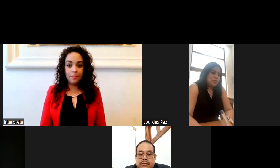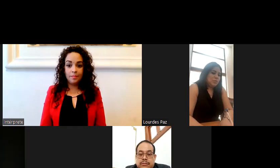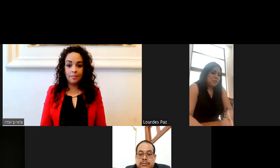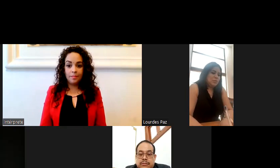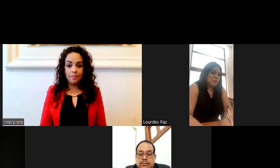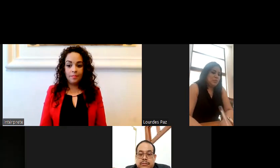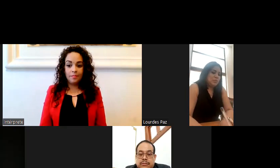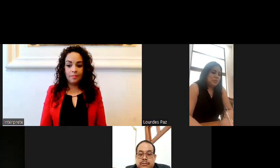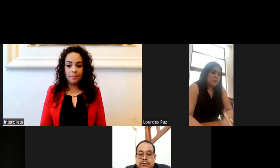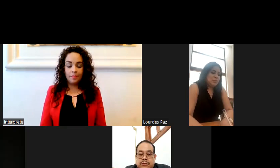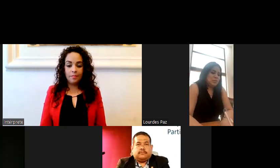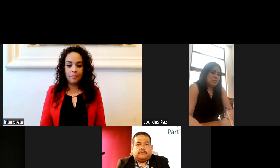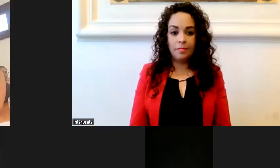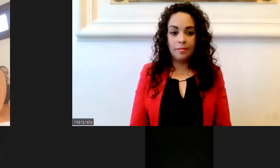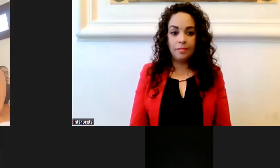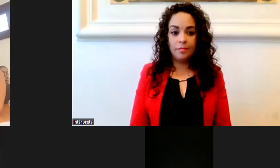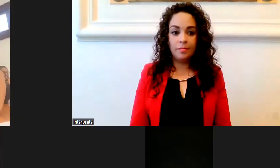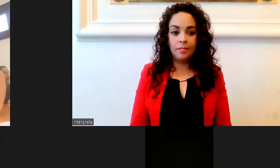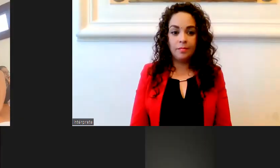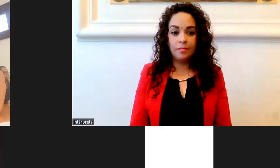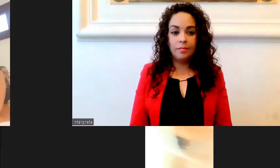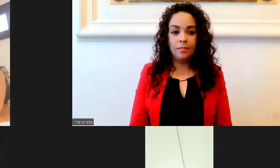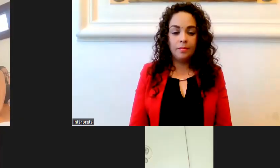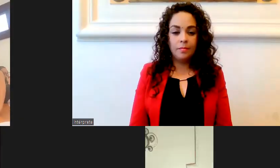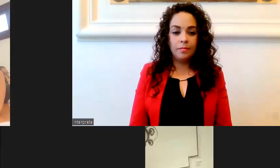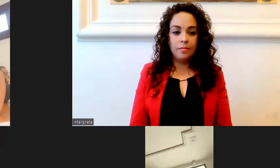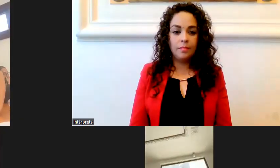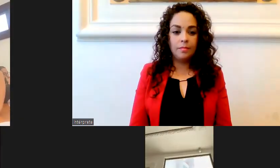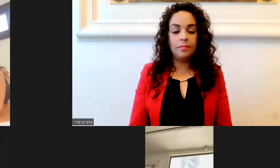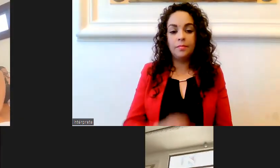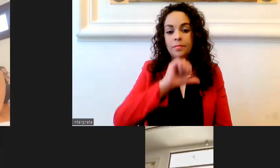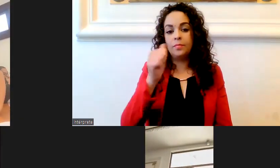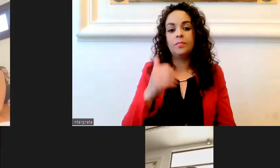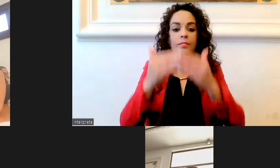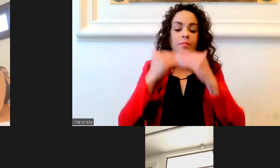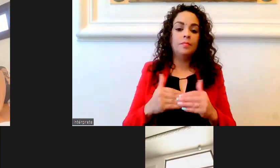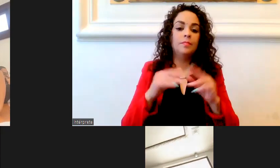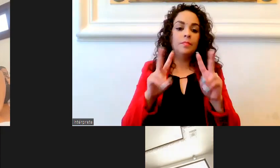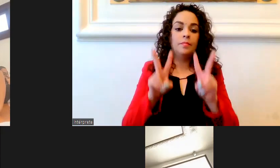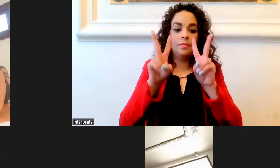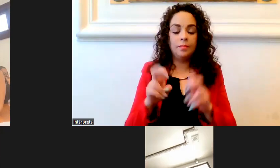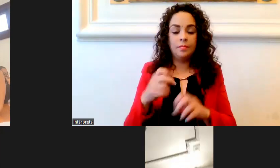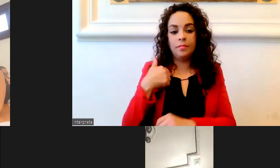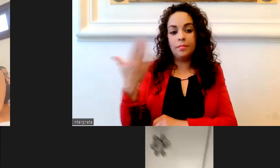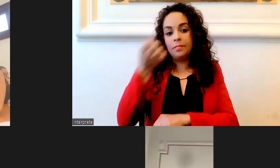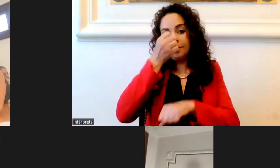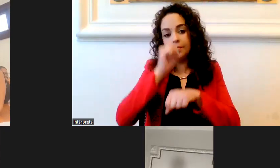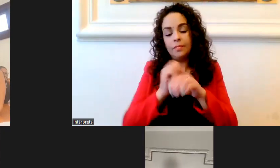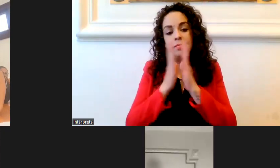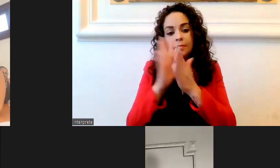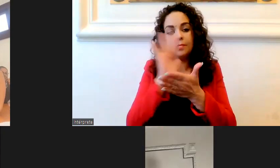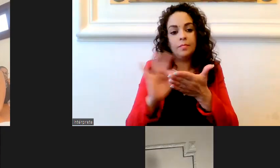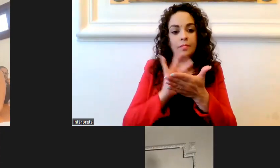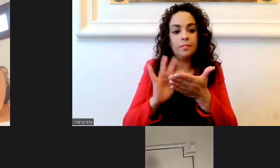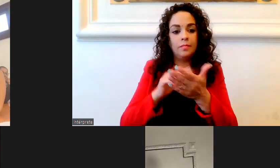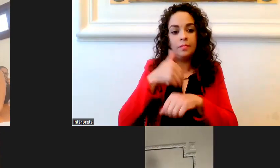De no existir inconvenientes, continuamos con el siguiente asunto, por lo que pido a la Secretaría de Lectura del punto 5.2 relativo